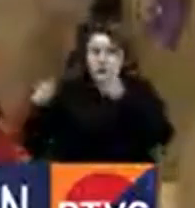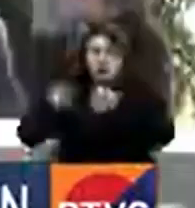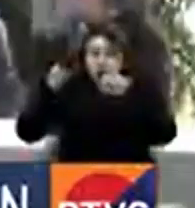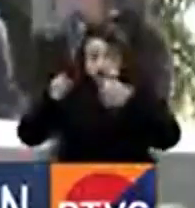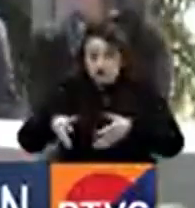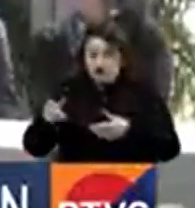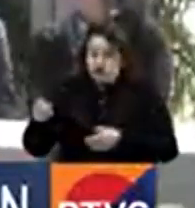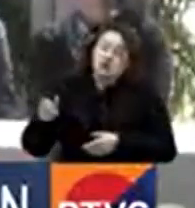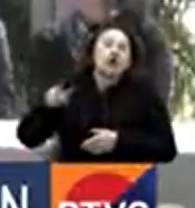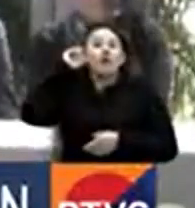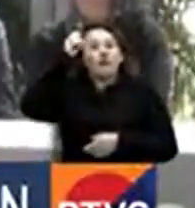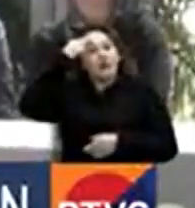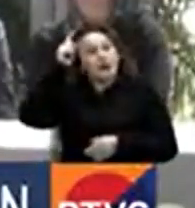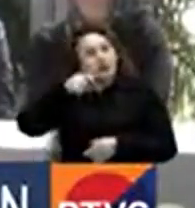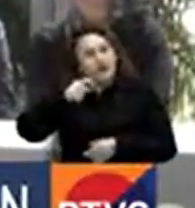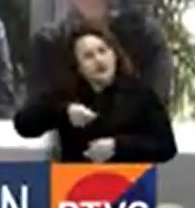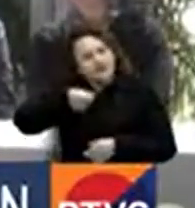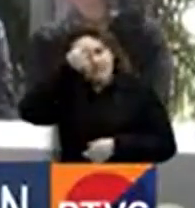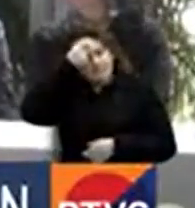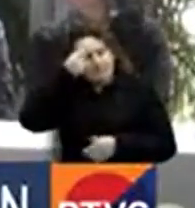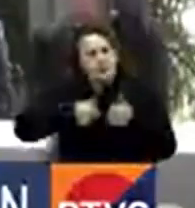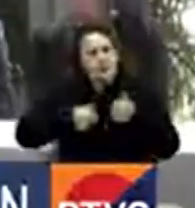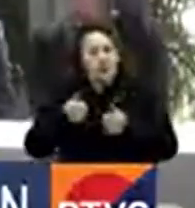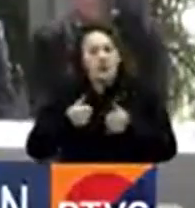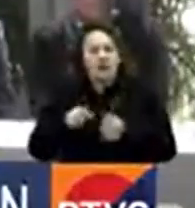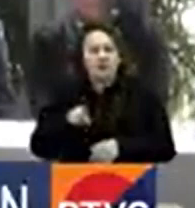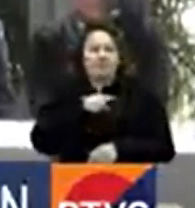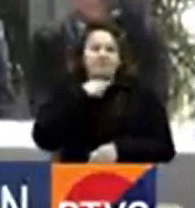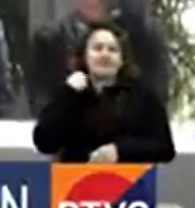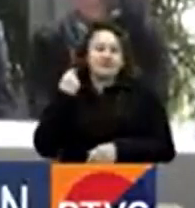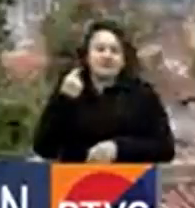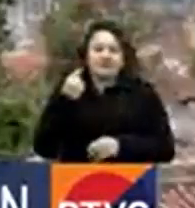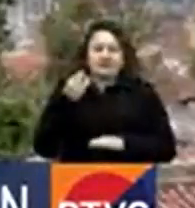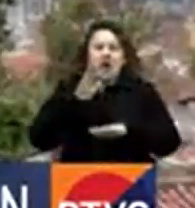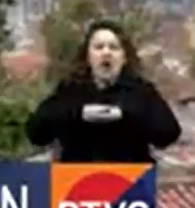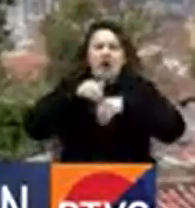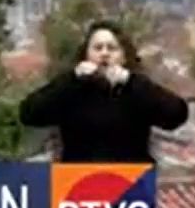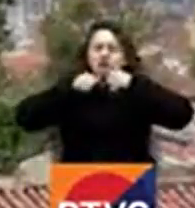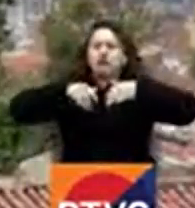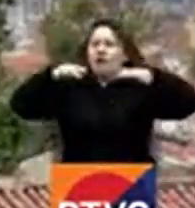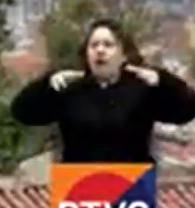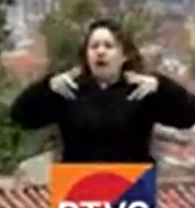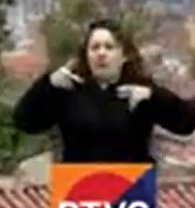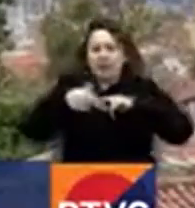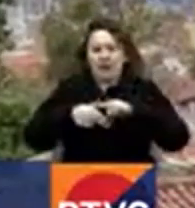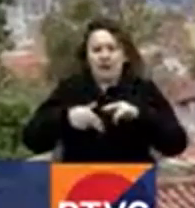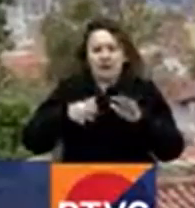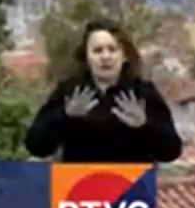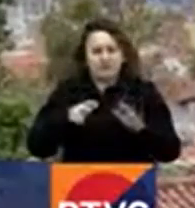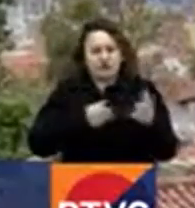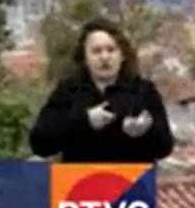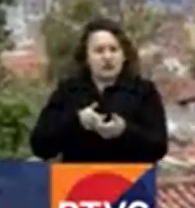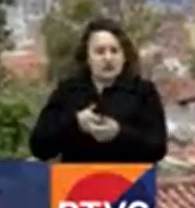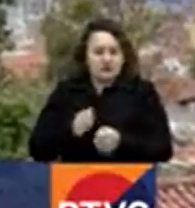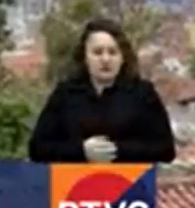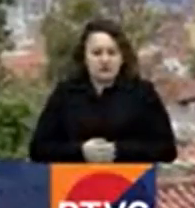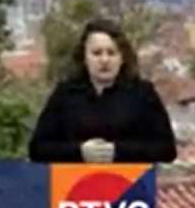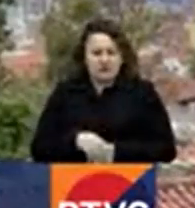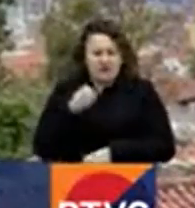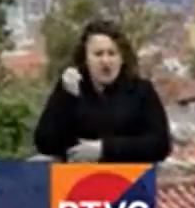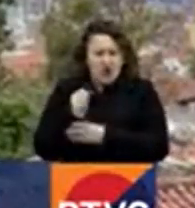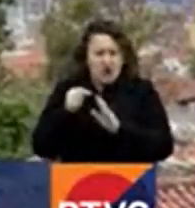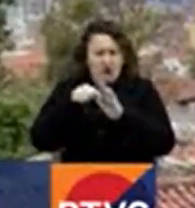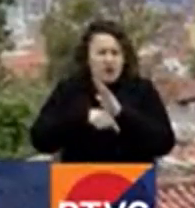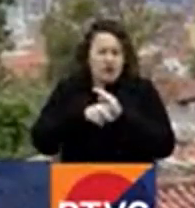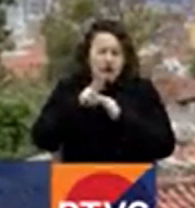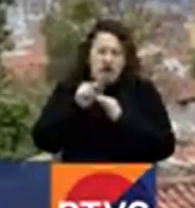cuenta las enseñanzas luego del que denominan fallido anuncio del cese al fuego bilateral. No hay una crisis profunda, se puede solucionar. Hay que